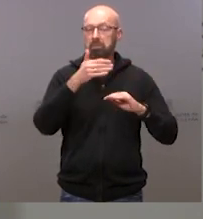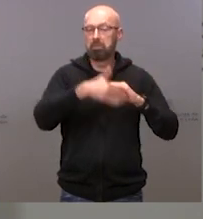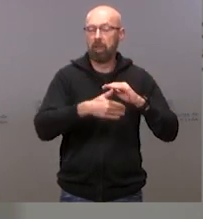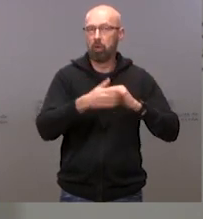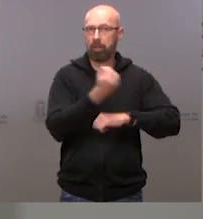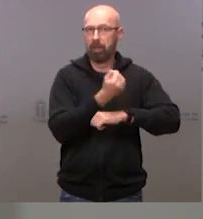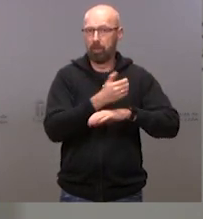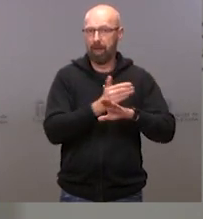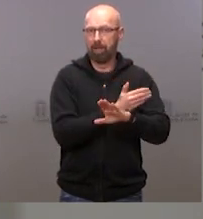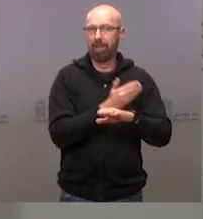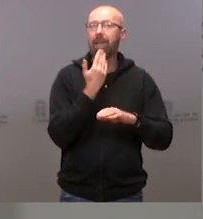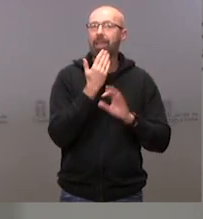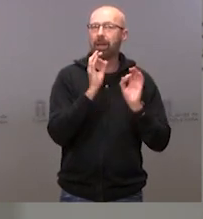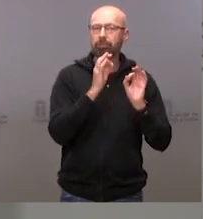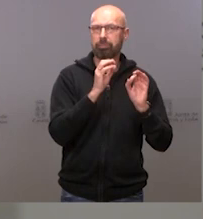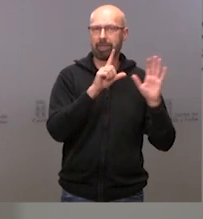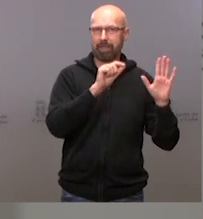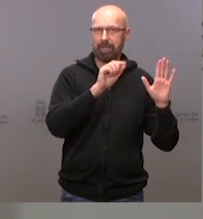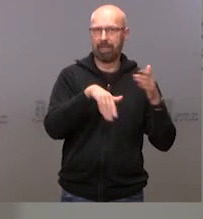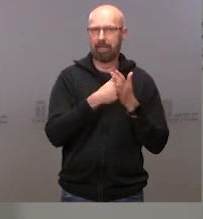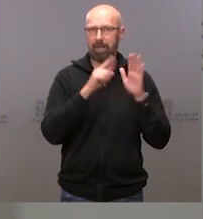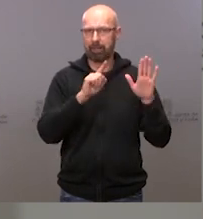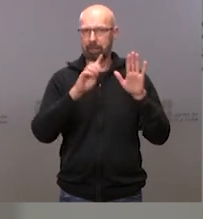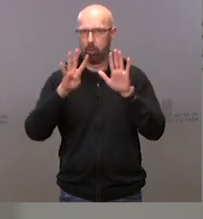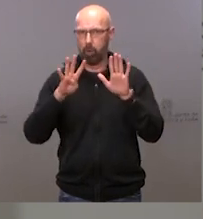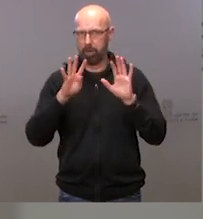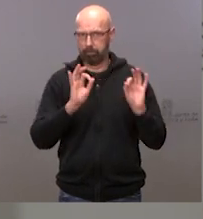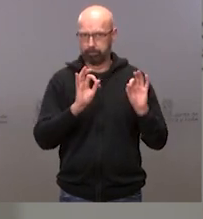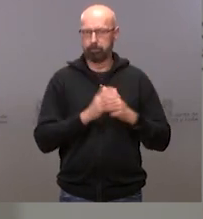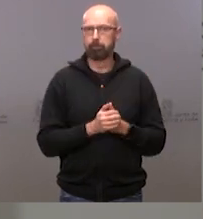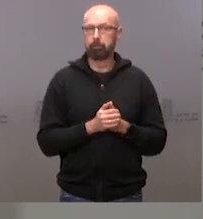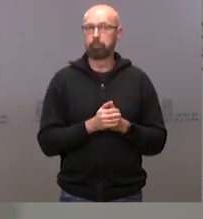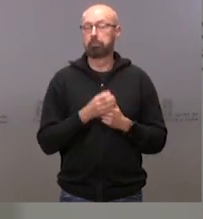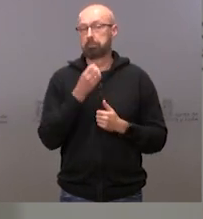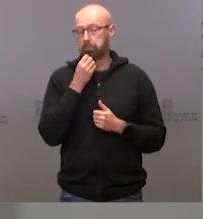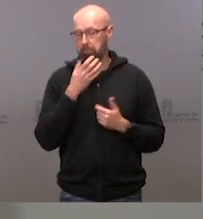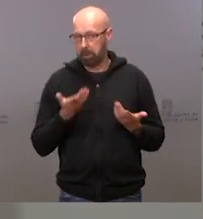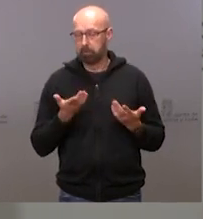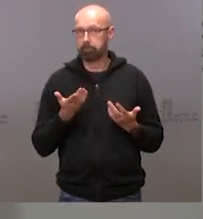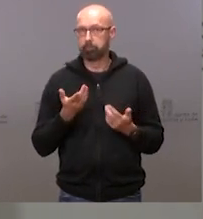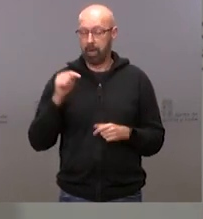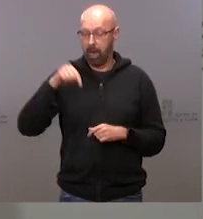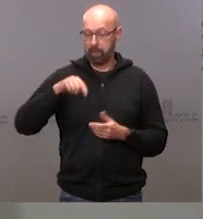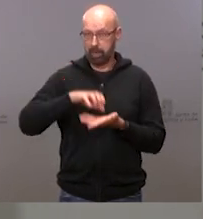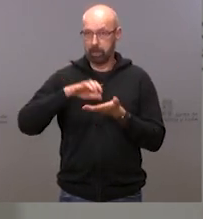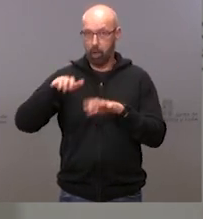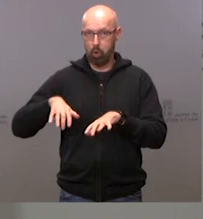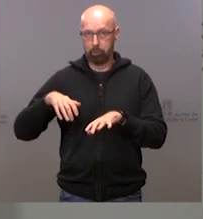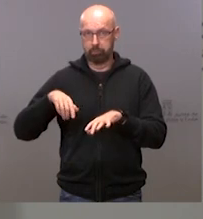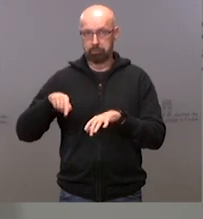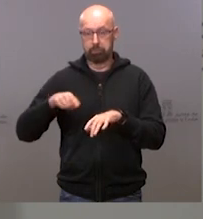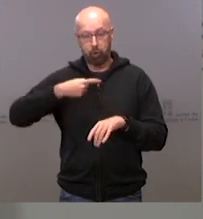de año en la población de 60 a 69 años pues bien aquí en castilla y león'